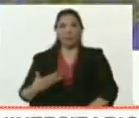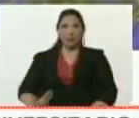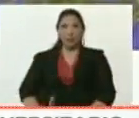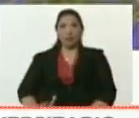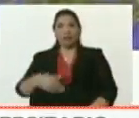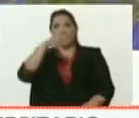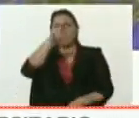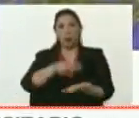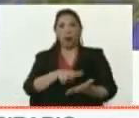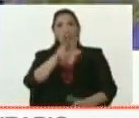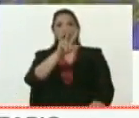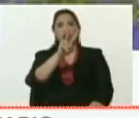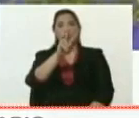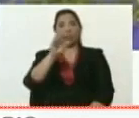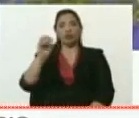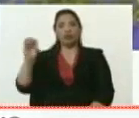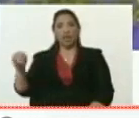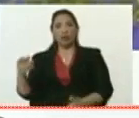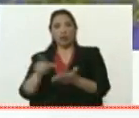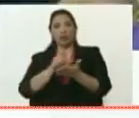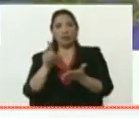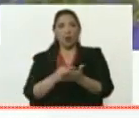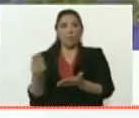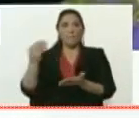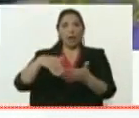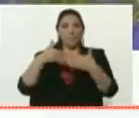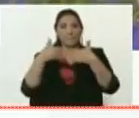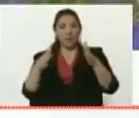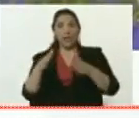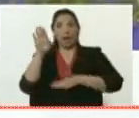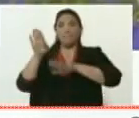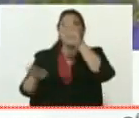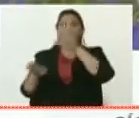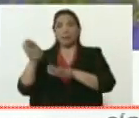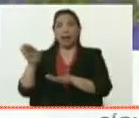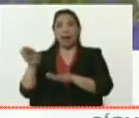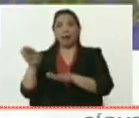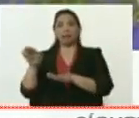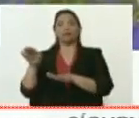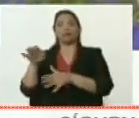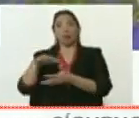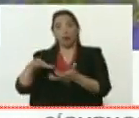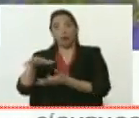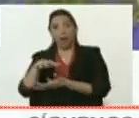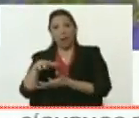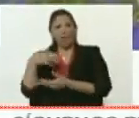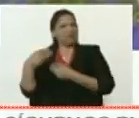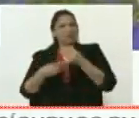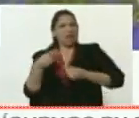más, a pesar de la crisis. ¿Qué hace un gobierno en crisis si es